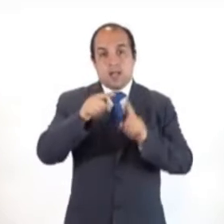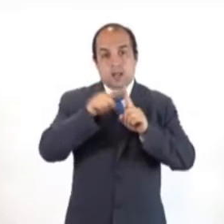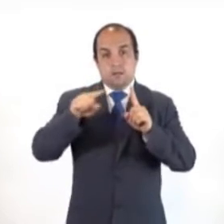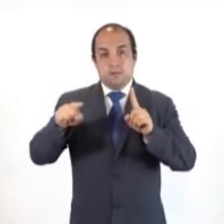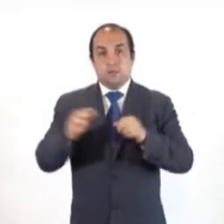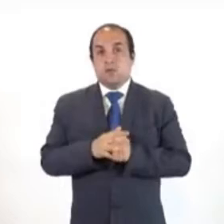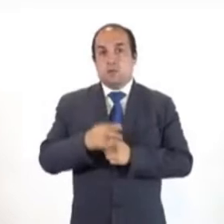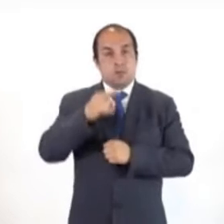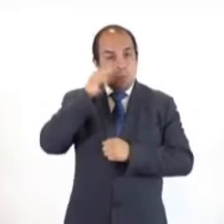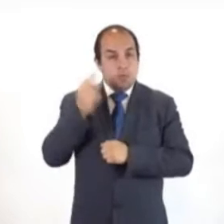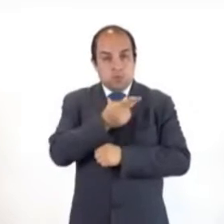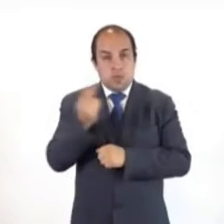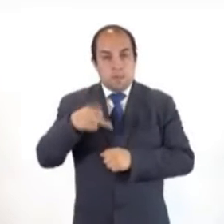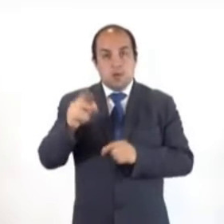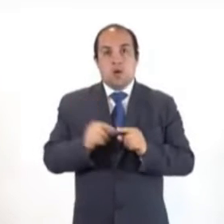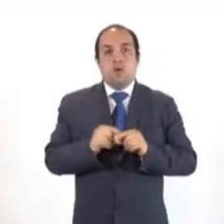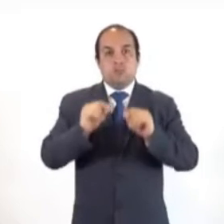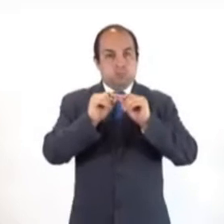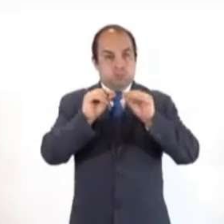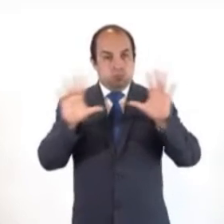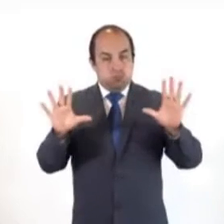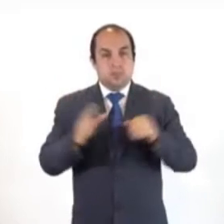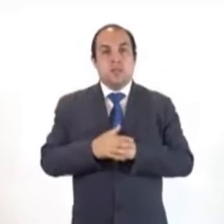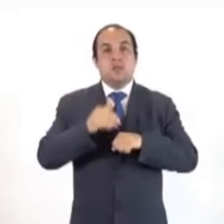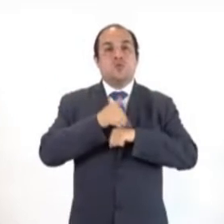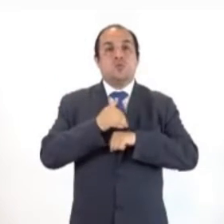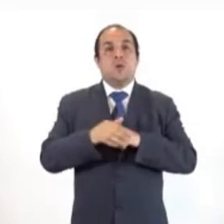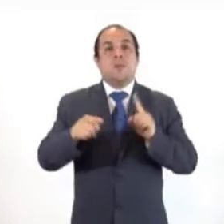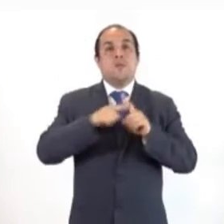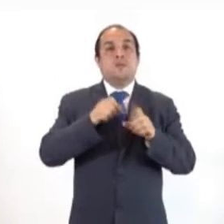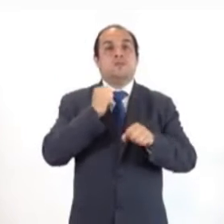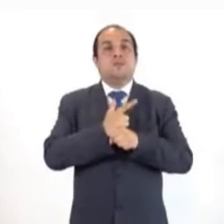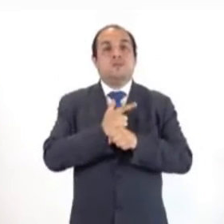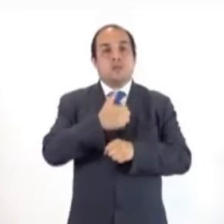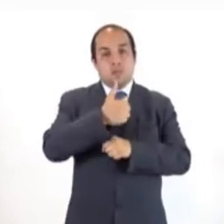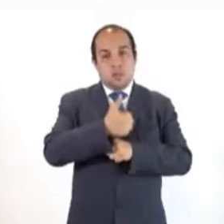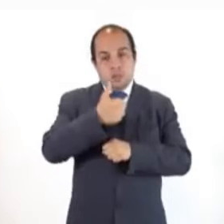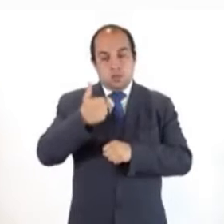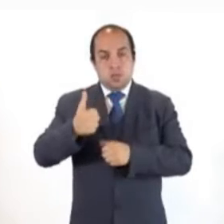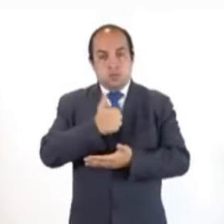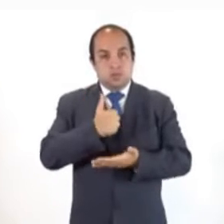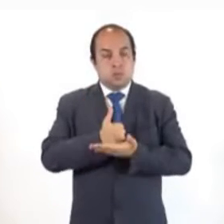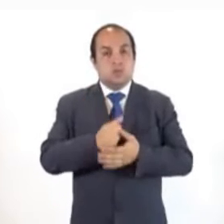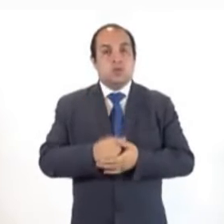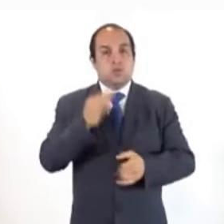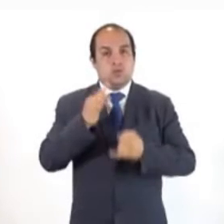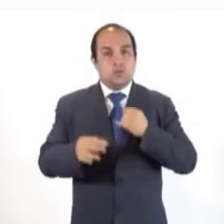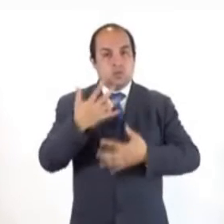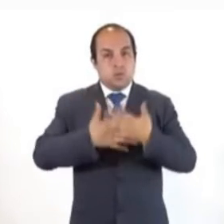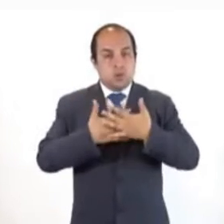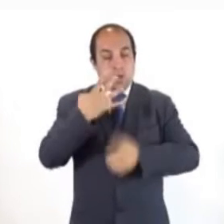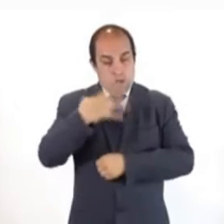que no han visto ustedes, pero creo que es muy ilustrativa, es el número de positivos identificados en pruebas de la ciudad en los últimos 14 días, que es más o menos